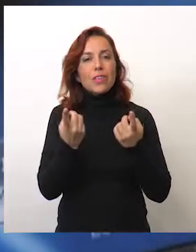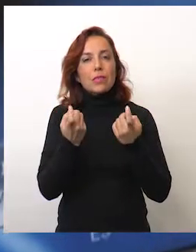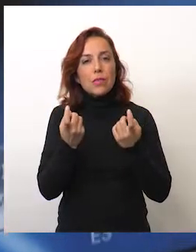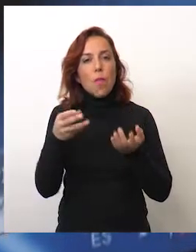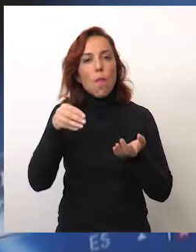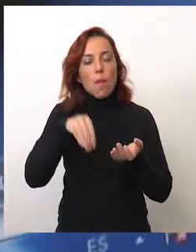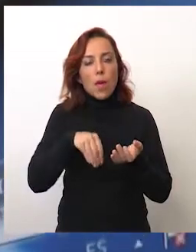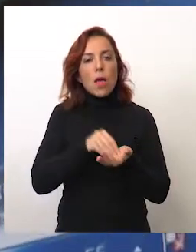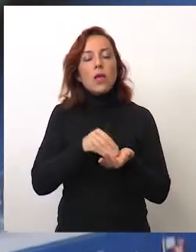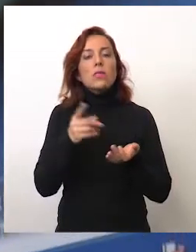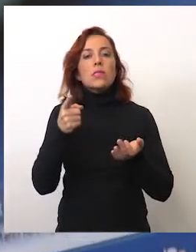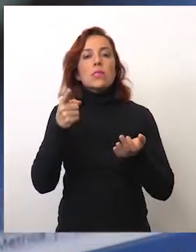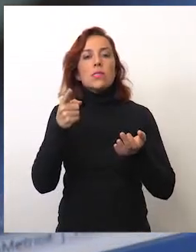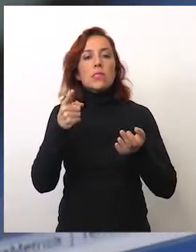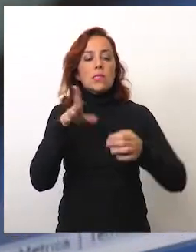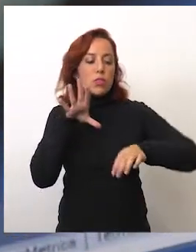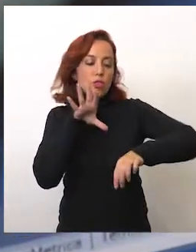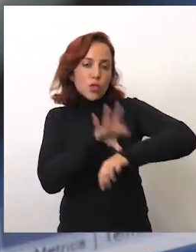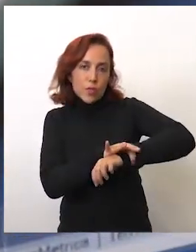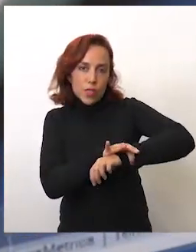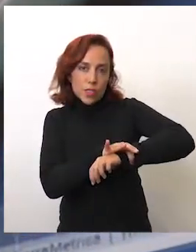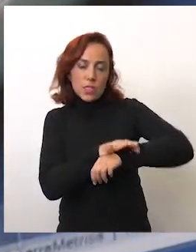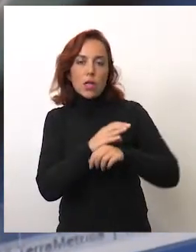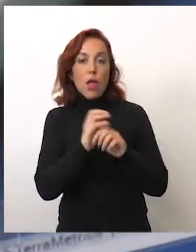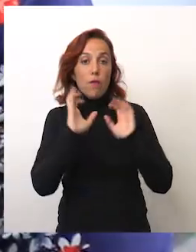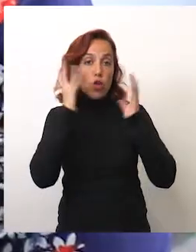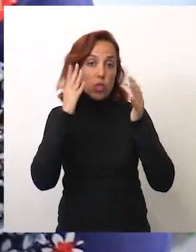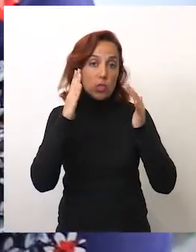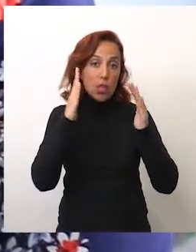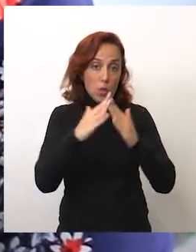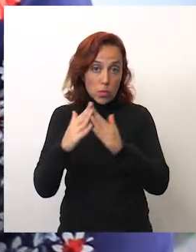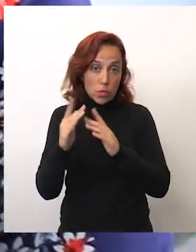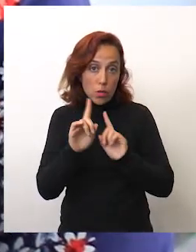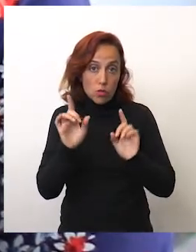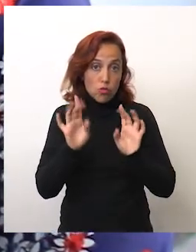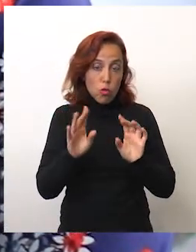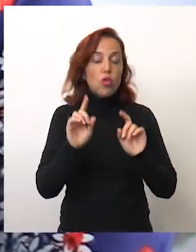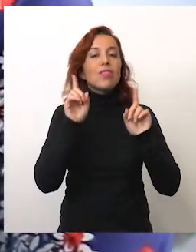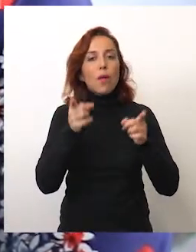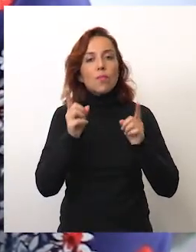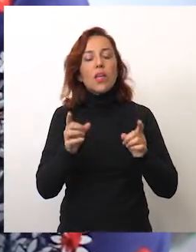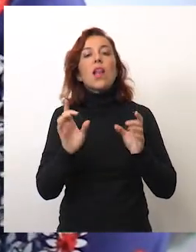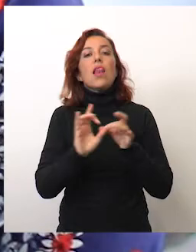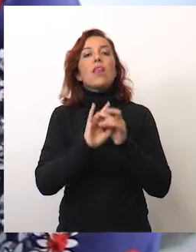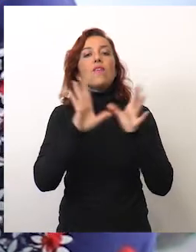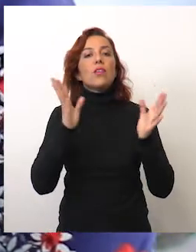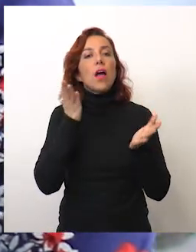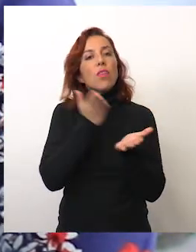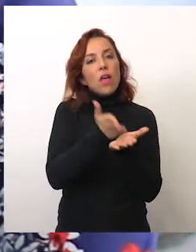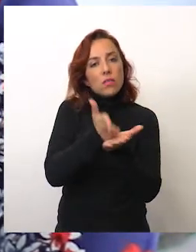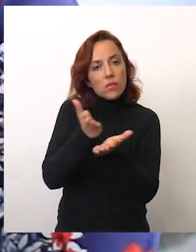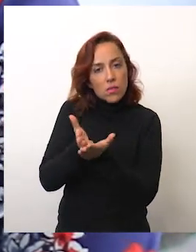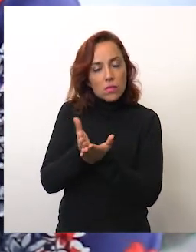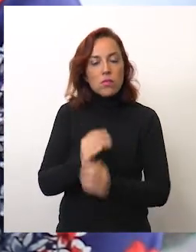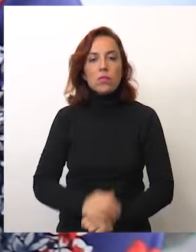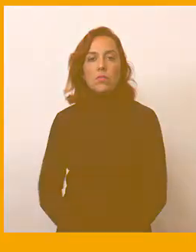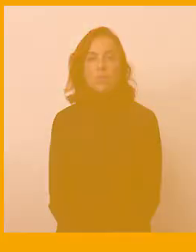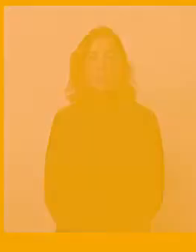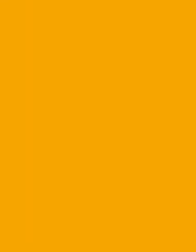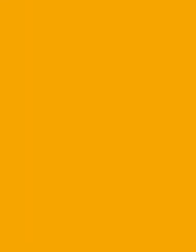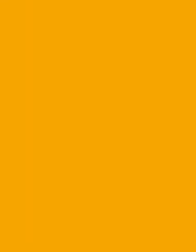para ampliar el tema de las tobilleras, no solamente para violencia doméstica, sino también para libertad asistida.